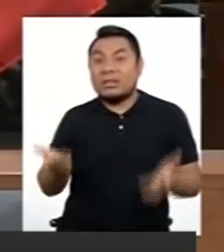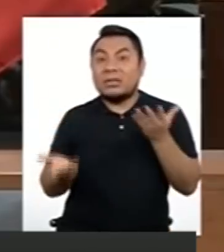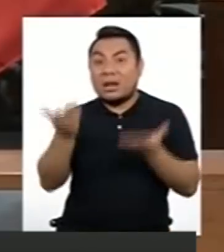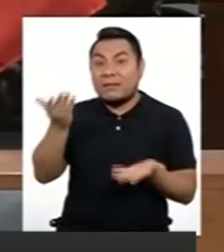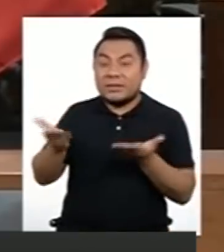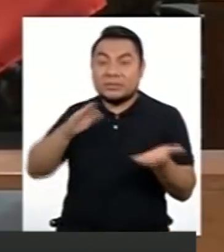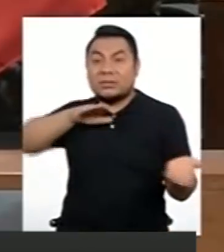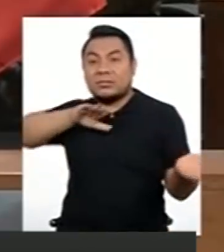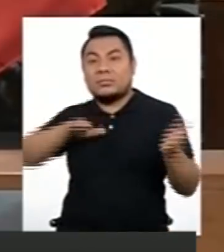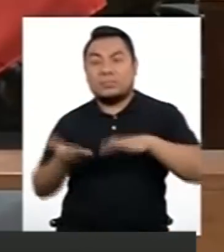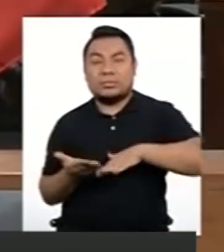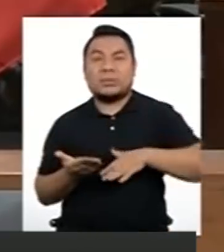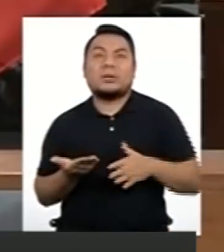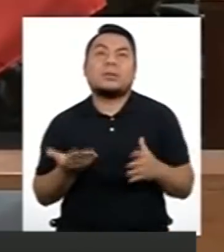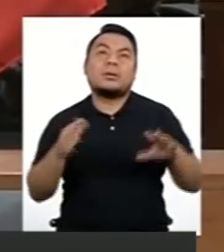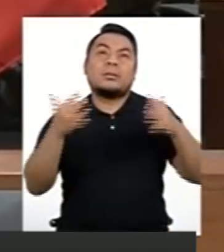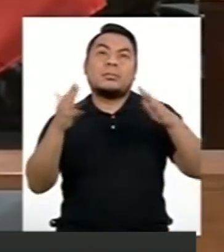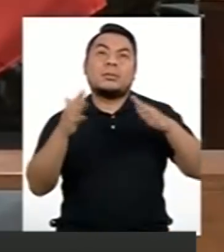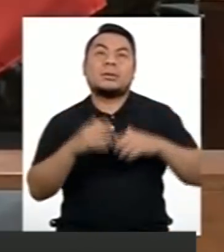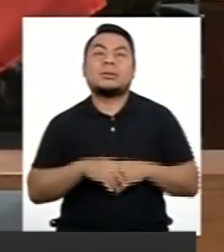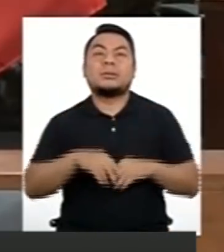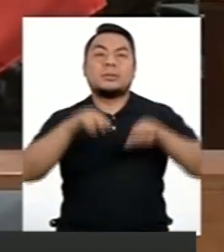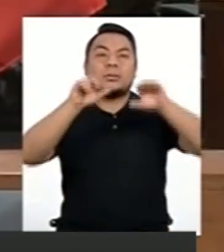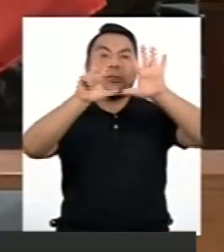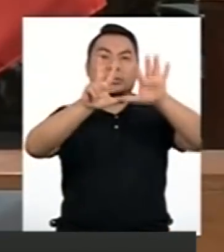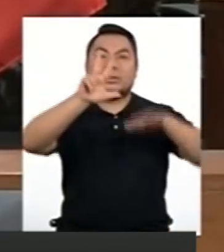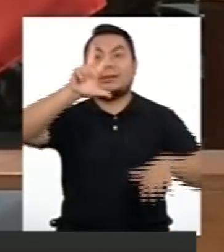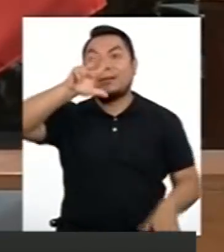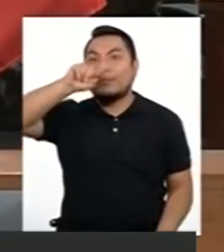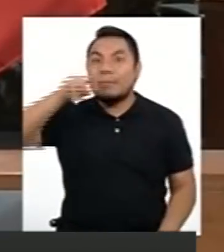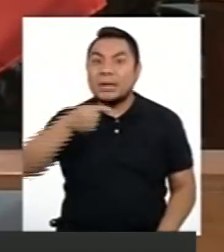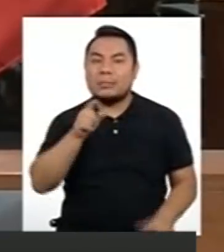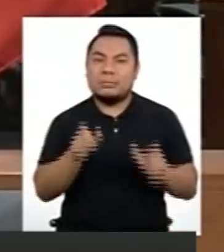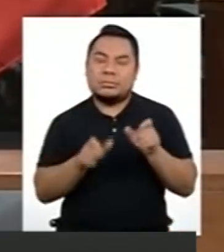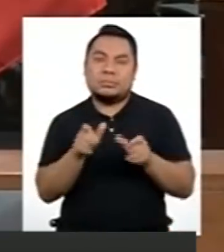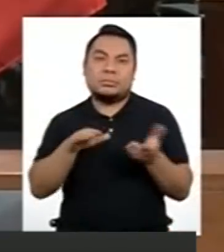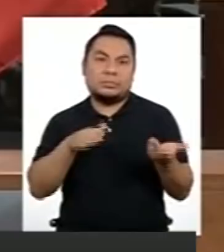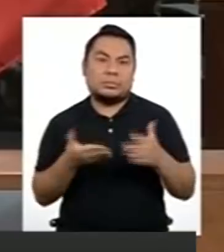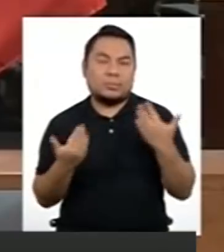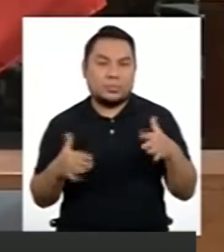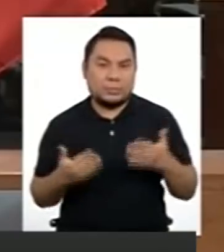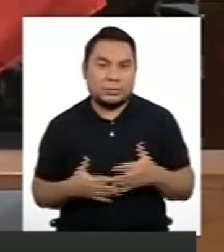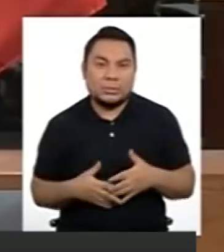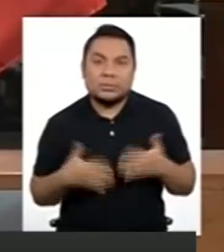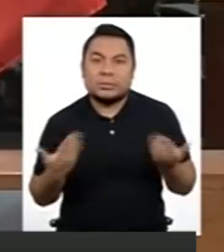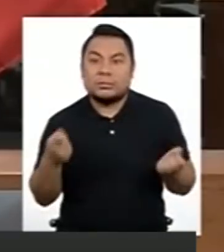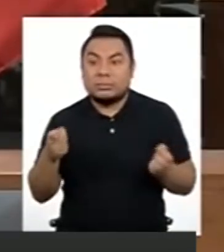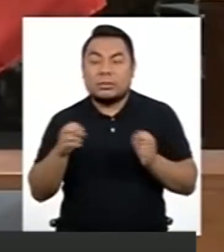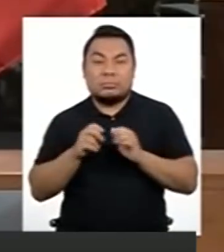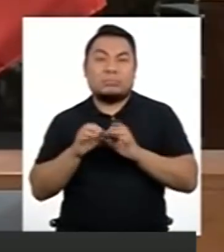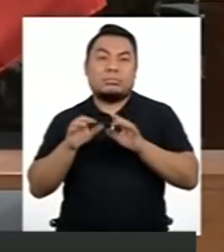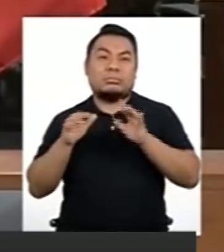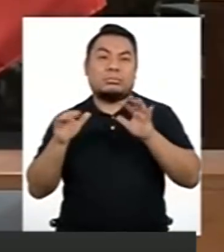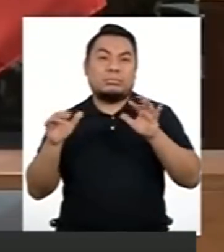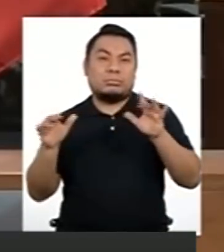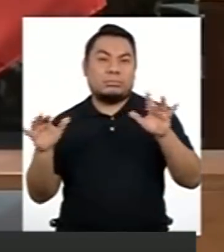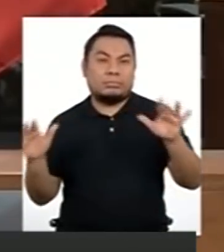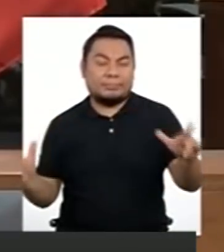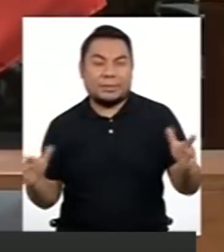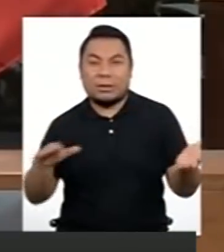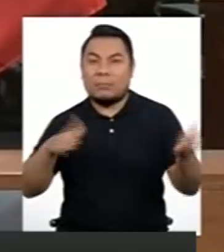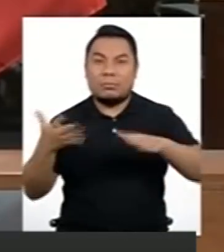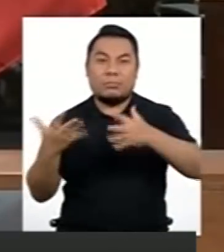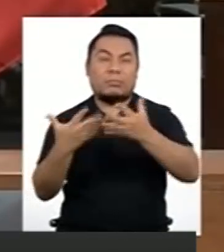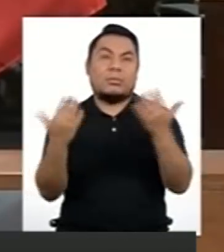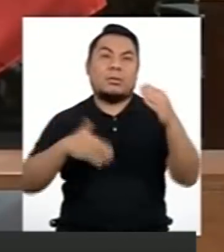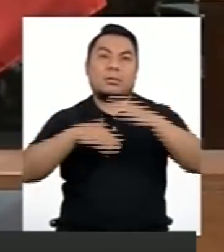haber fallecido hasta 83.000 personas, y que con una trayectoria, porque seguirían los fallecimientos